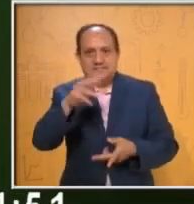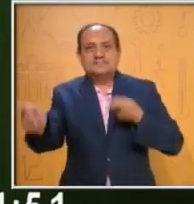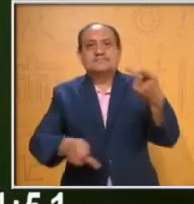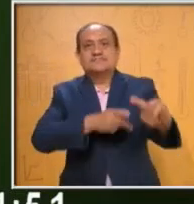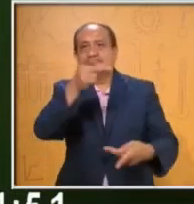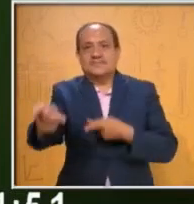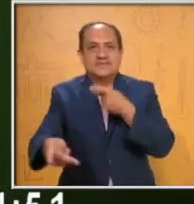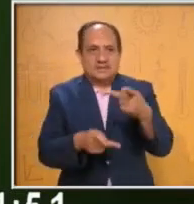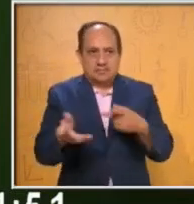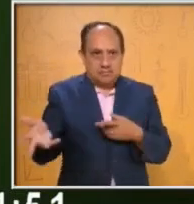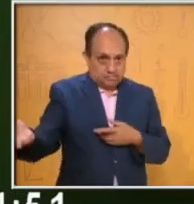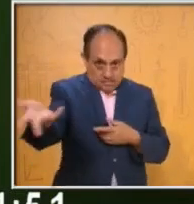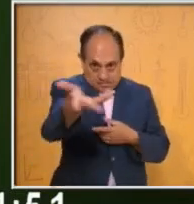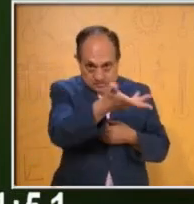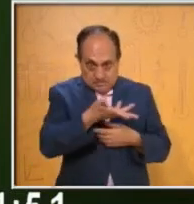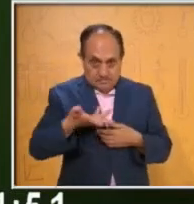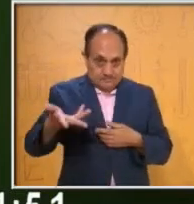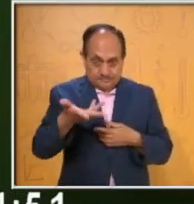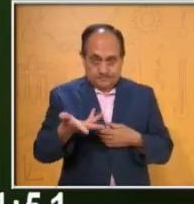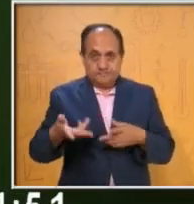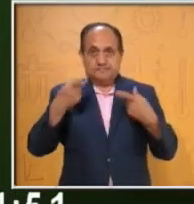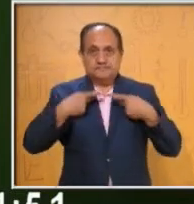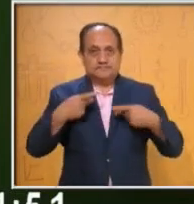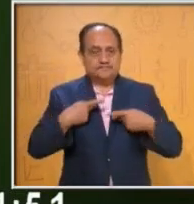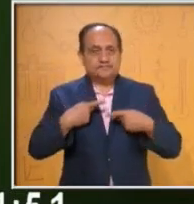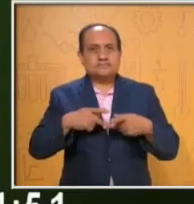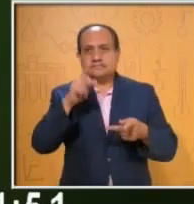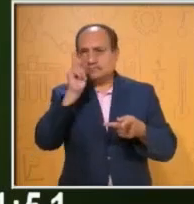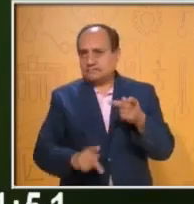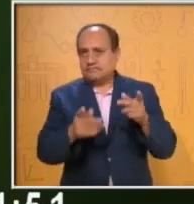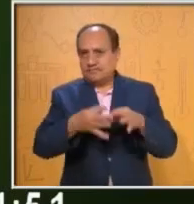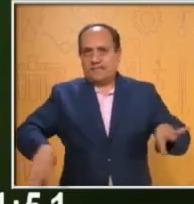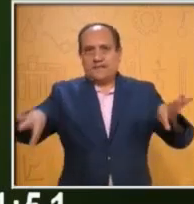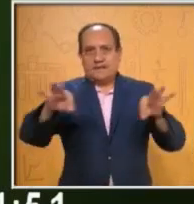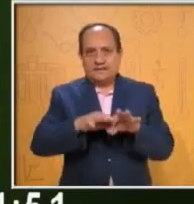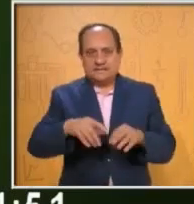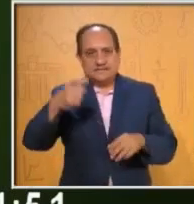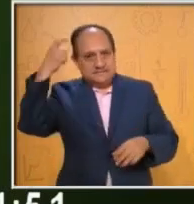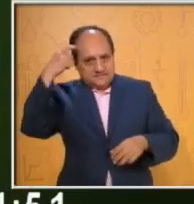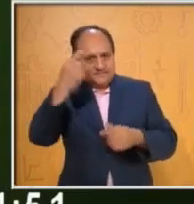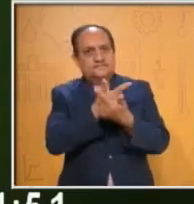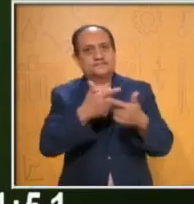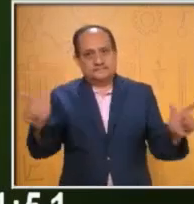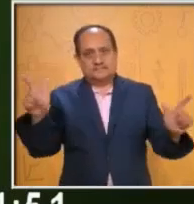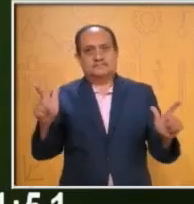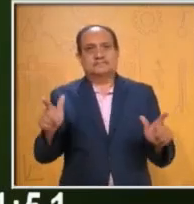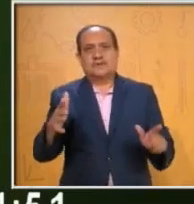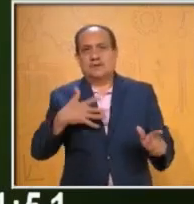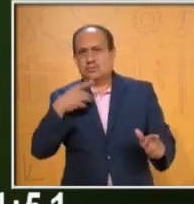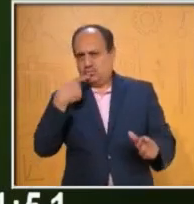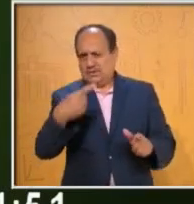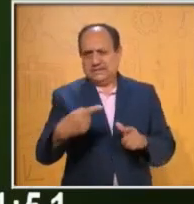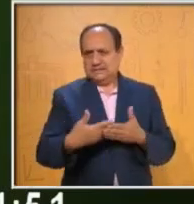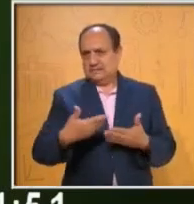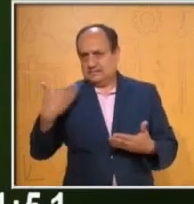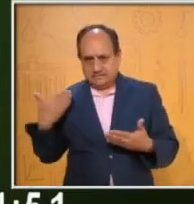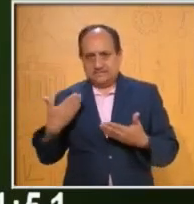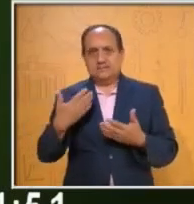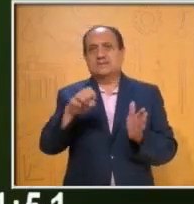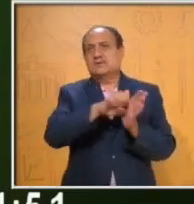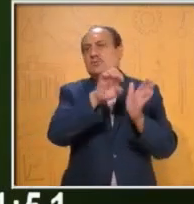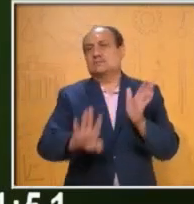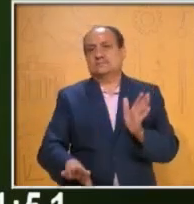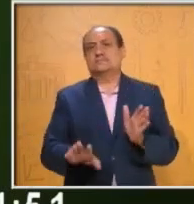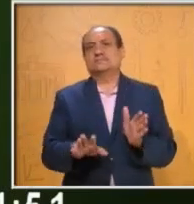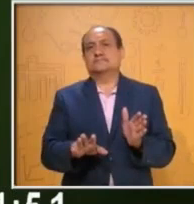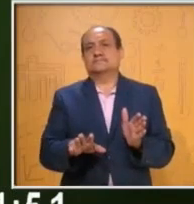tomar en cuenta a todos los integrantes, es parte de la democracia. O ahí mencionaste un ejemplo, profe Ricky,